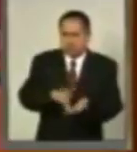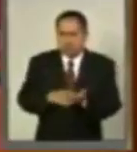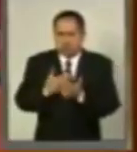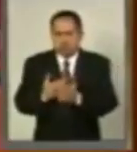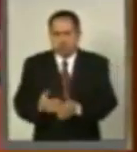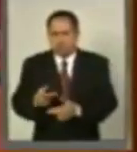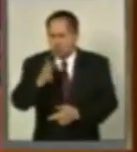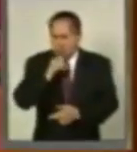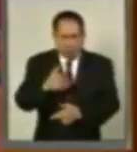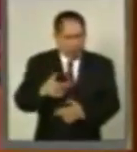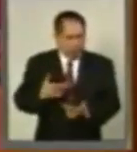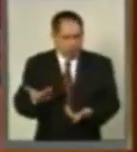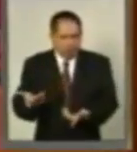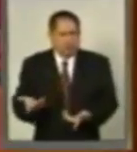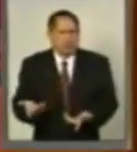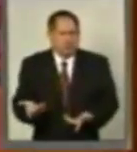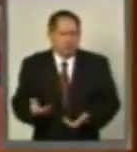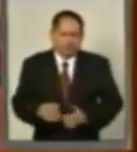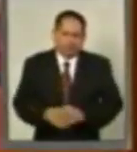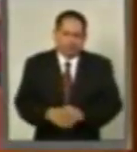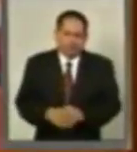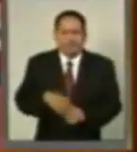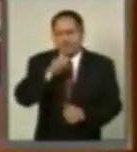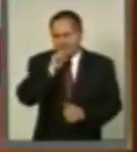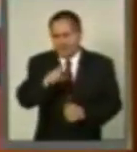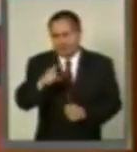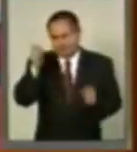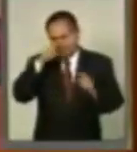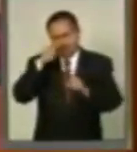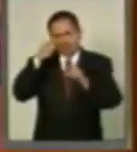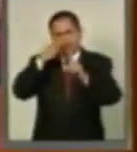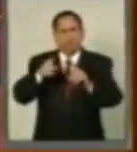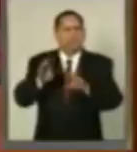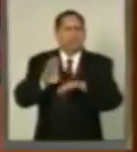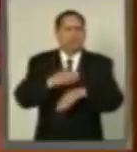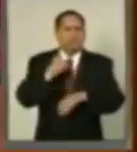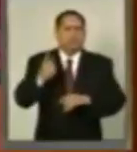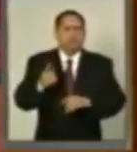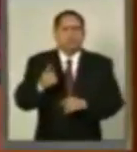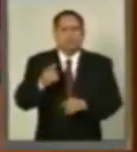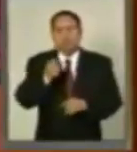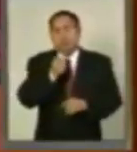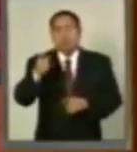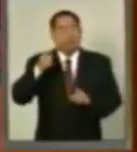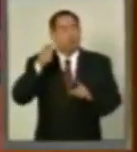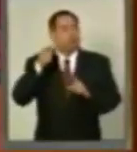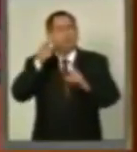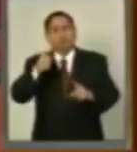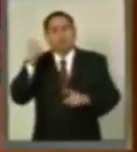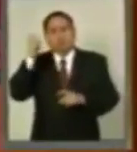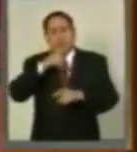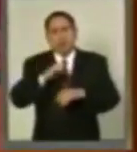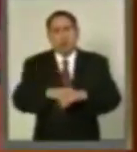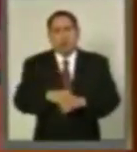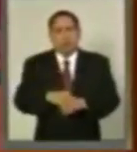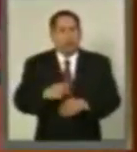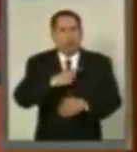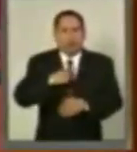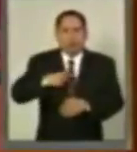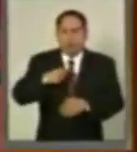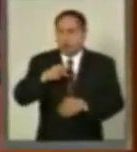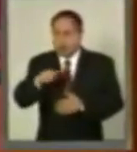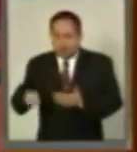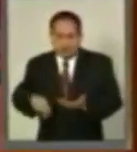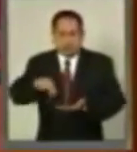recursos que no pueden ellos demostrar. Tenemos grandes retos, porque entre los principales es no subir esta